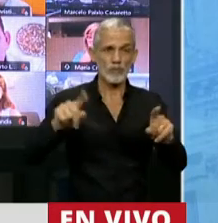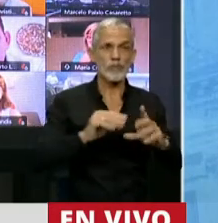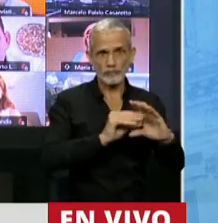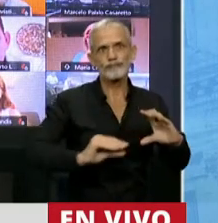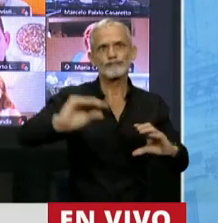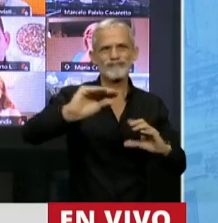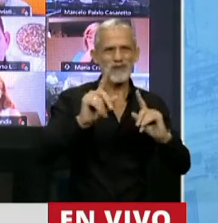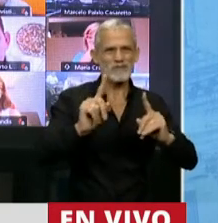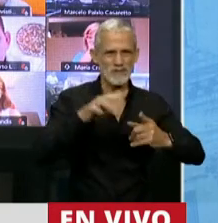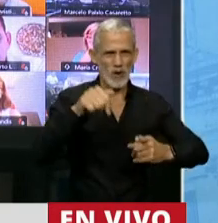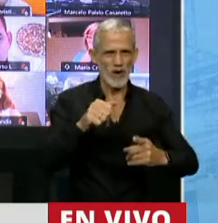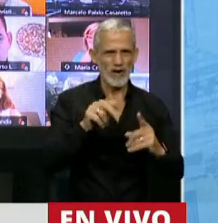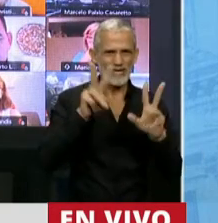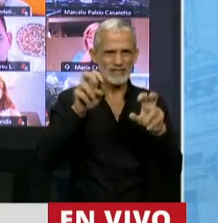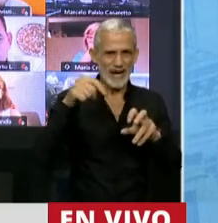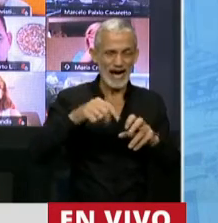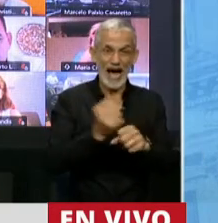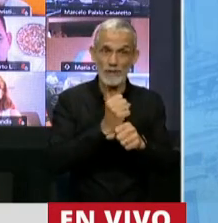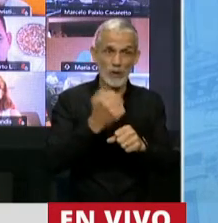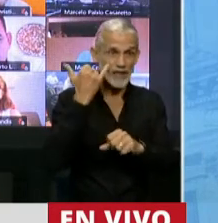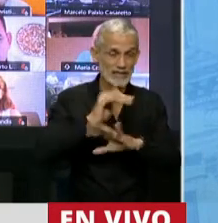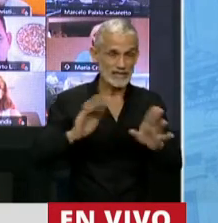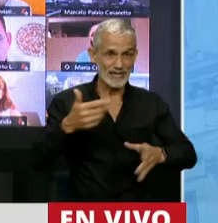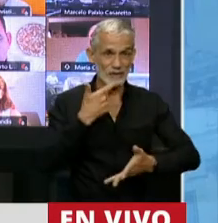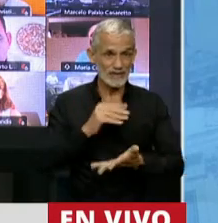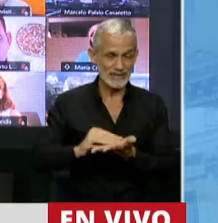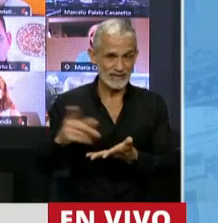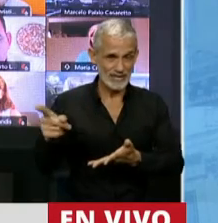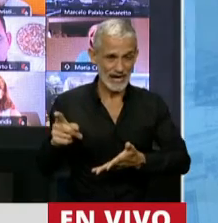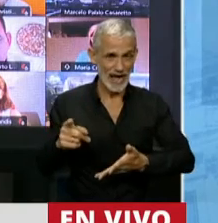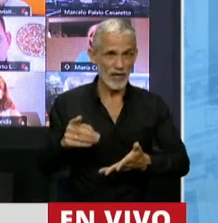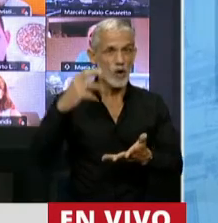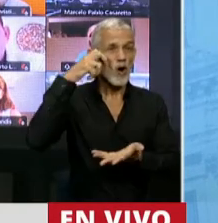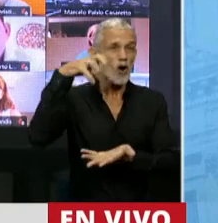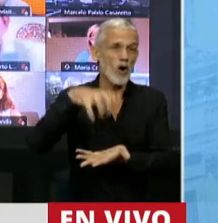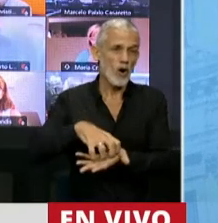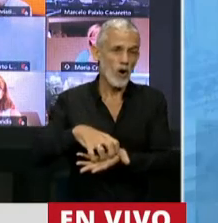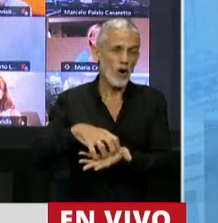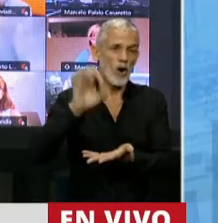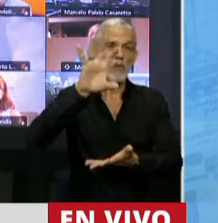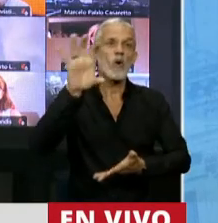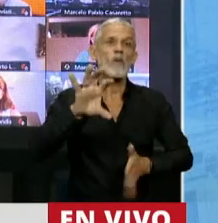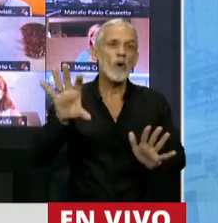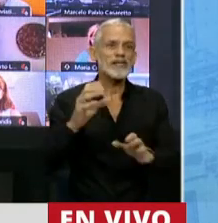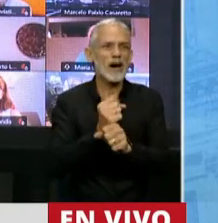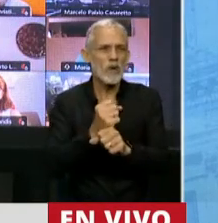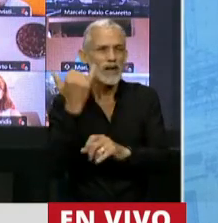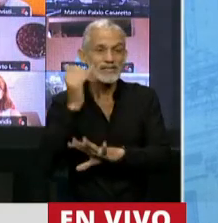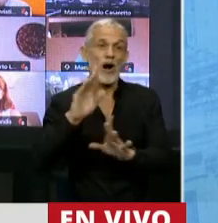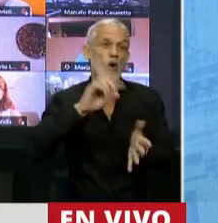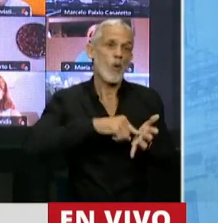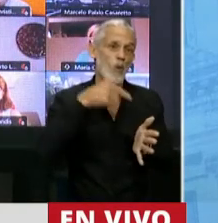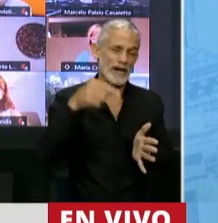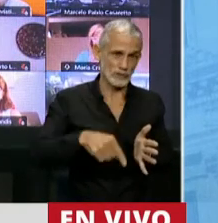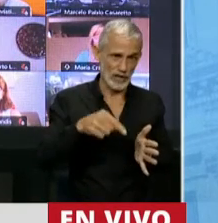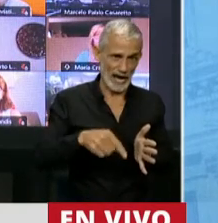que es un poco lo que vamos a tratar hoy, aprobada por ley del Congreso, cuando correspondiere, y por la provincia interesada o la Ciudad de Buenos Aires en su